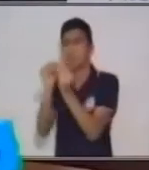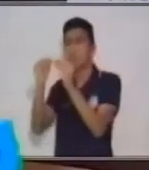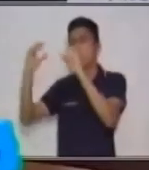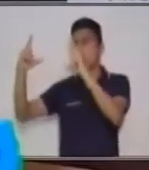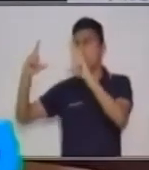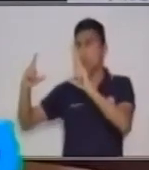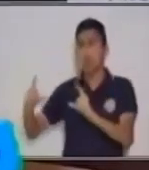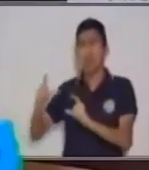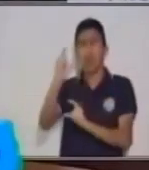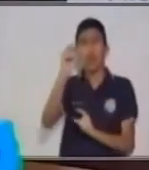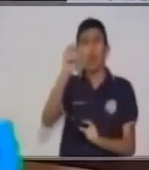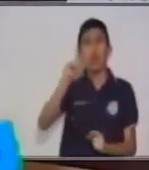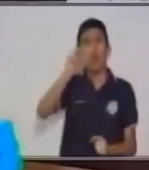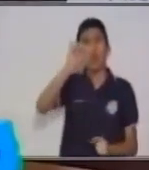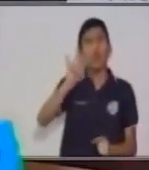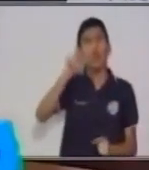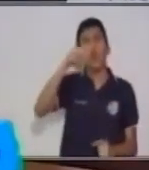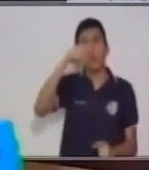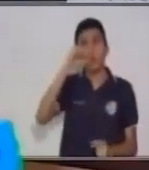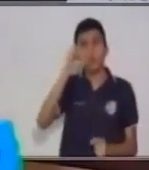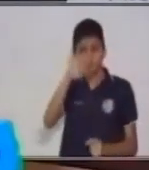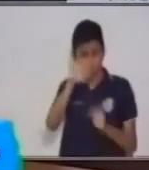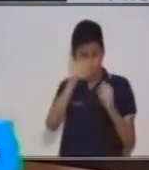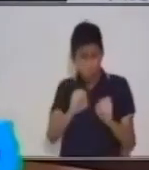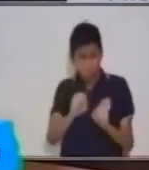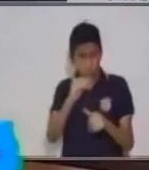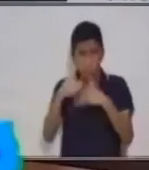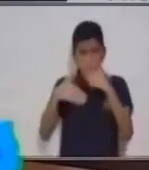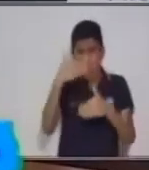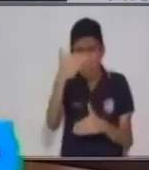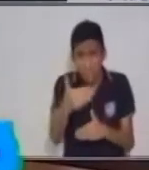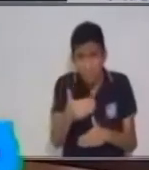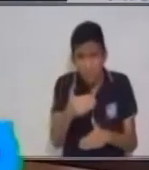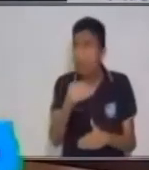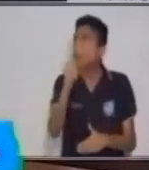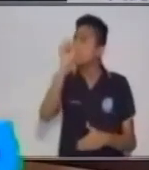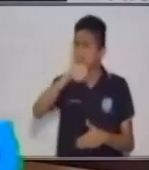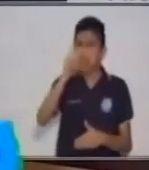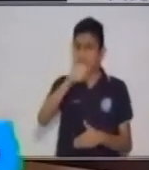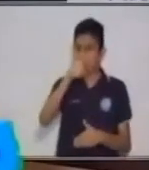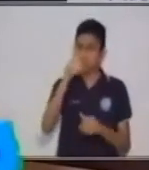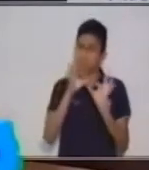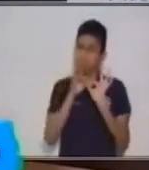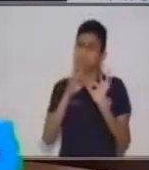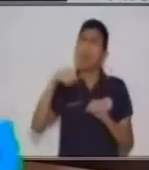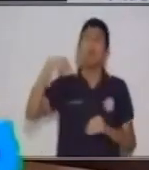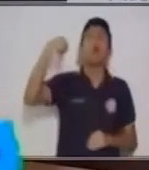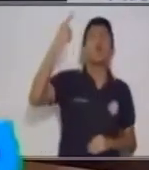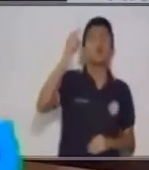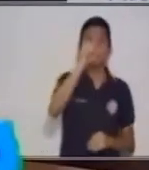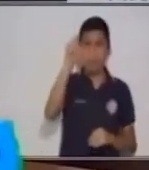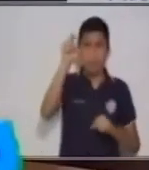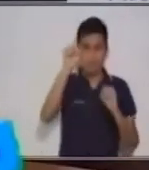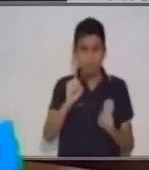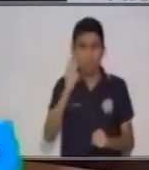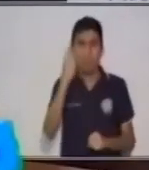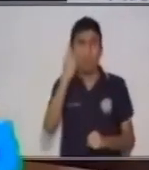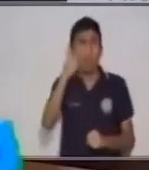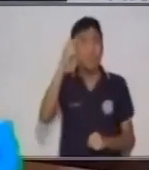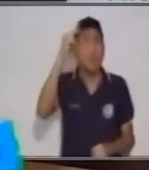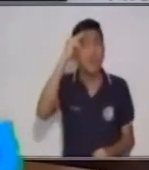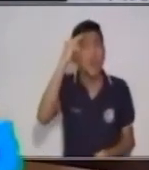los conjuntos. ¿Y será que de aquí podría venir otro proceso? Yo estoy seguro que sí, pero lo verás en la siguiente clase. Y